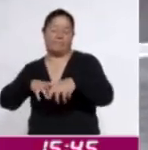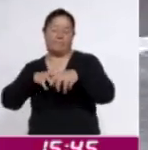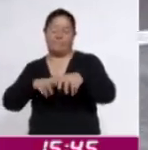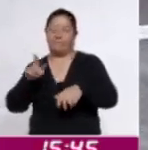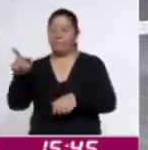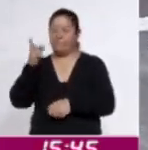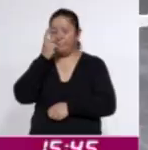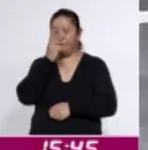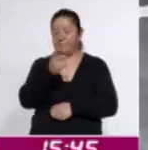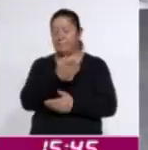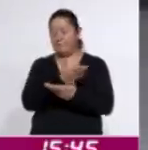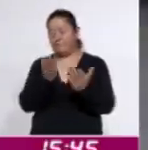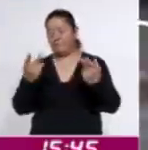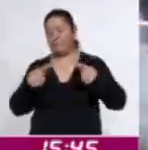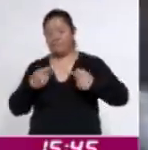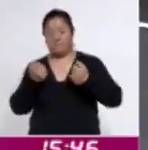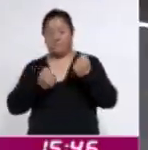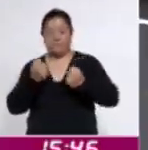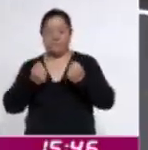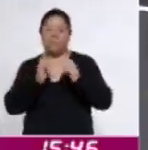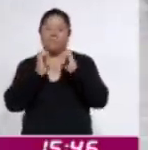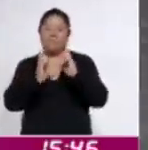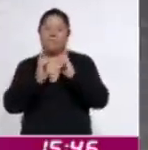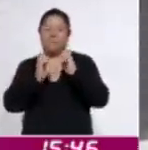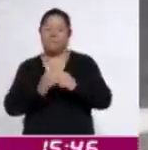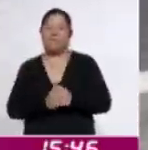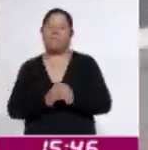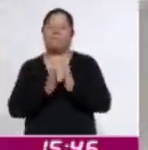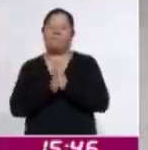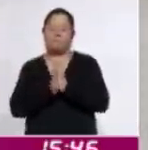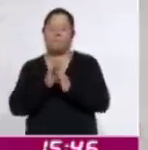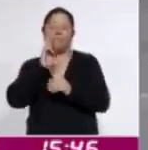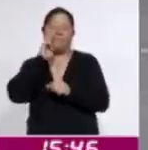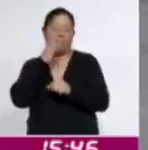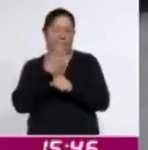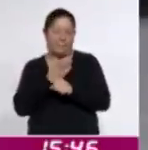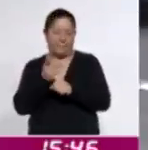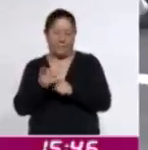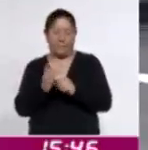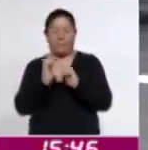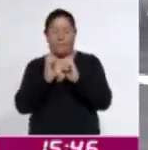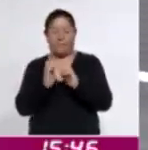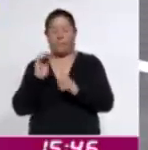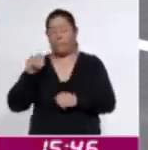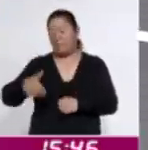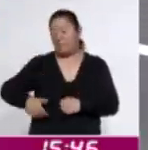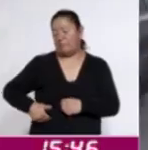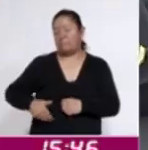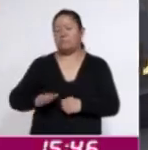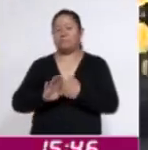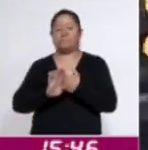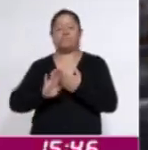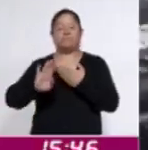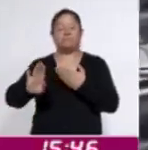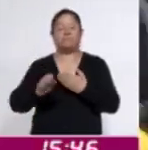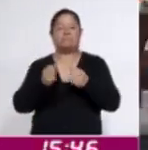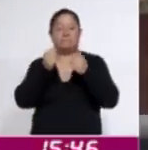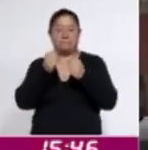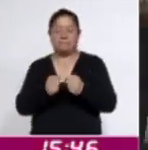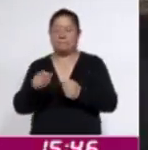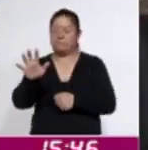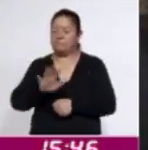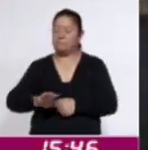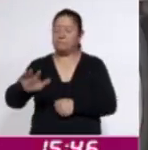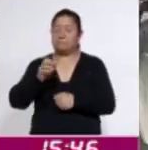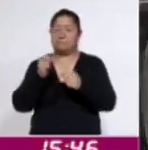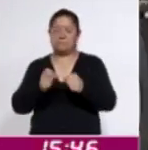exhortó a los conductores a extremar precauciones al volante. Apeló a su sentido de responsabilidad para evitar accidentes y garantizar la seguridad de quienes participan en